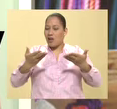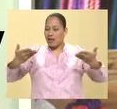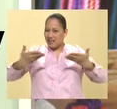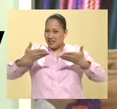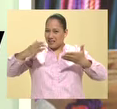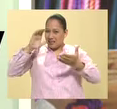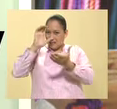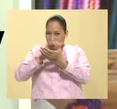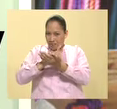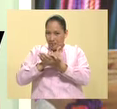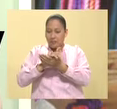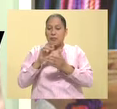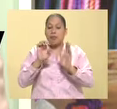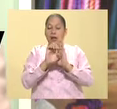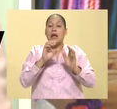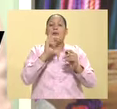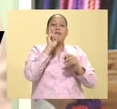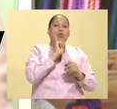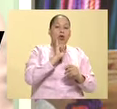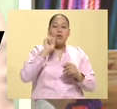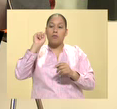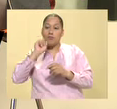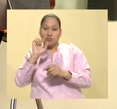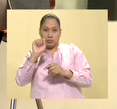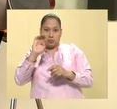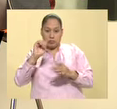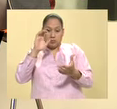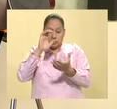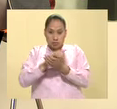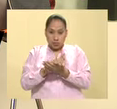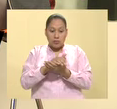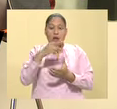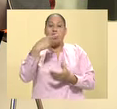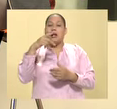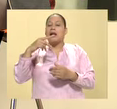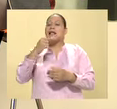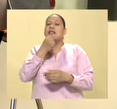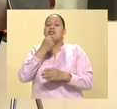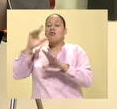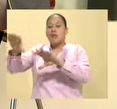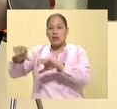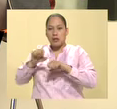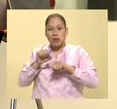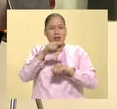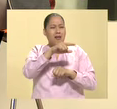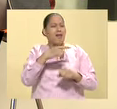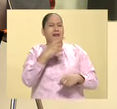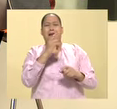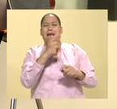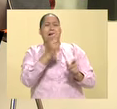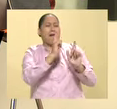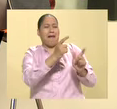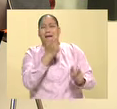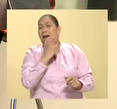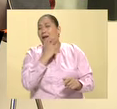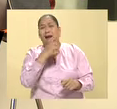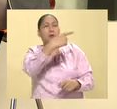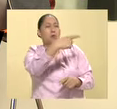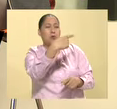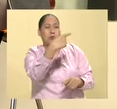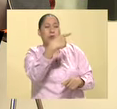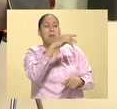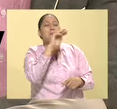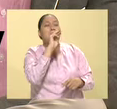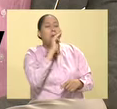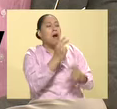matrimonios con la gente del mismo sexo. Sé de casos de niños que son sujetos de bullying, de burla, porque